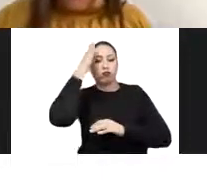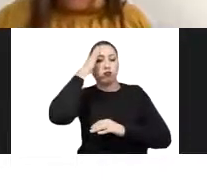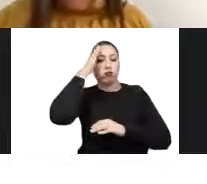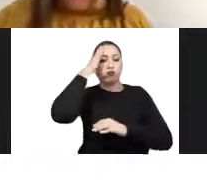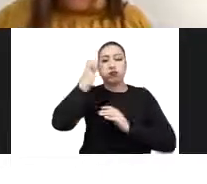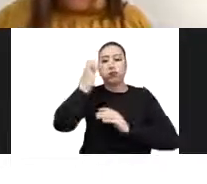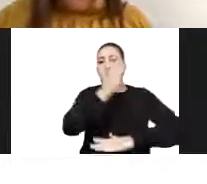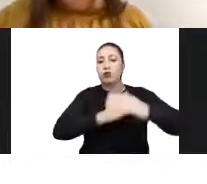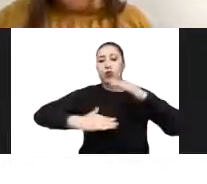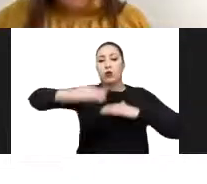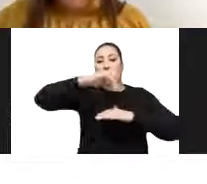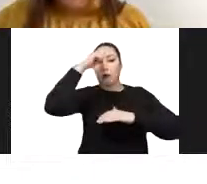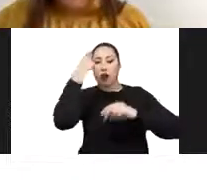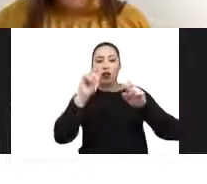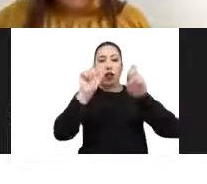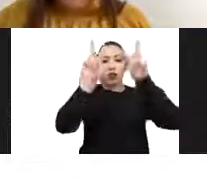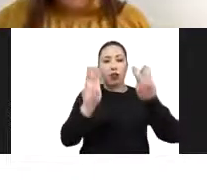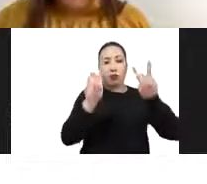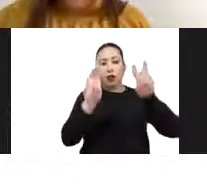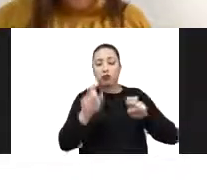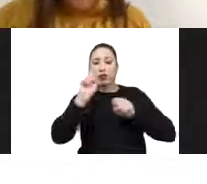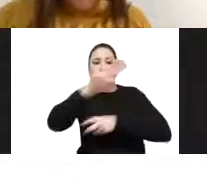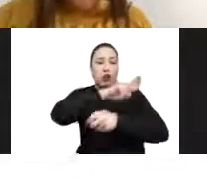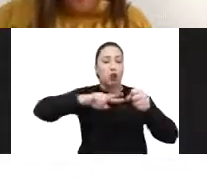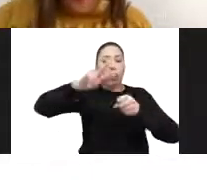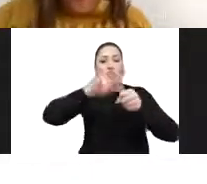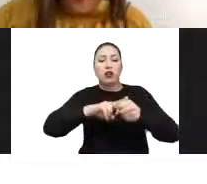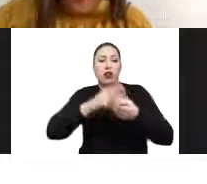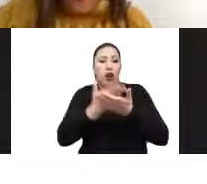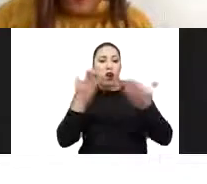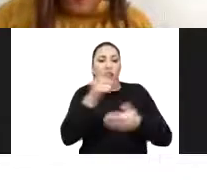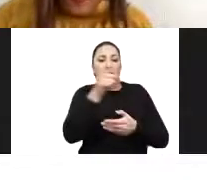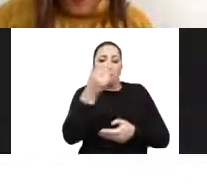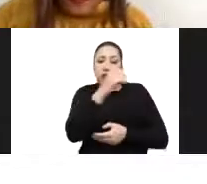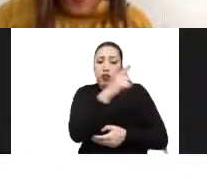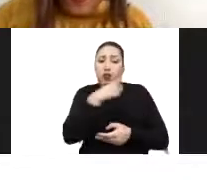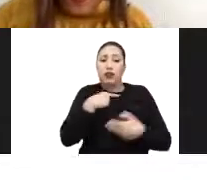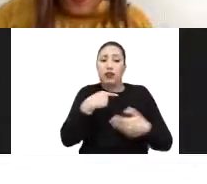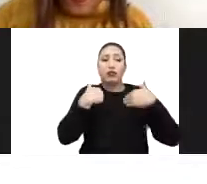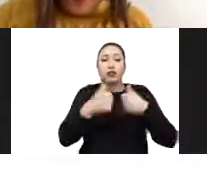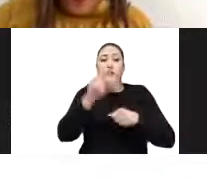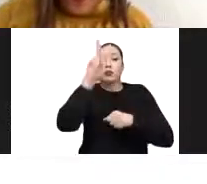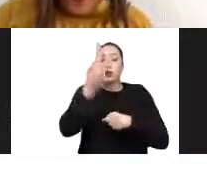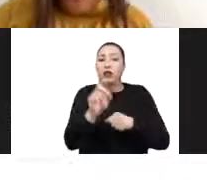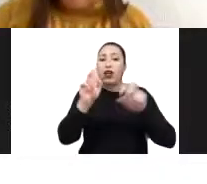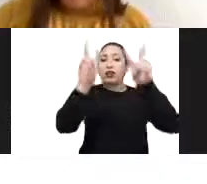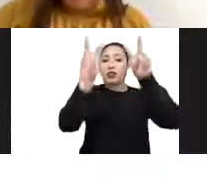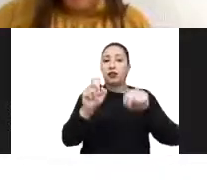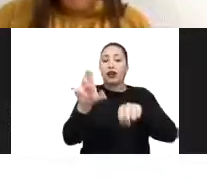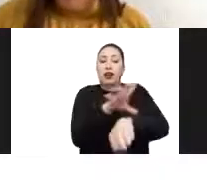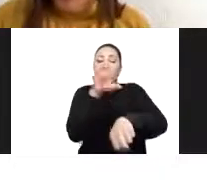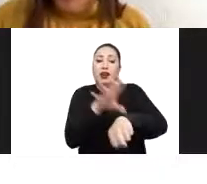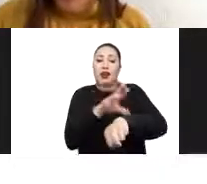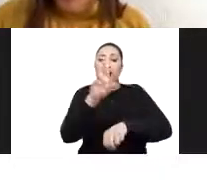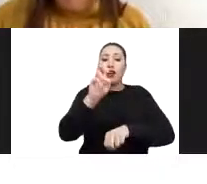en temas de sustentabilidad, ustedes tienen que entenderlo. Las energías renovables son las